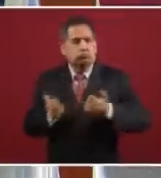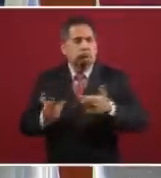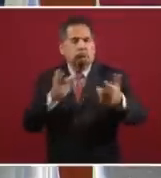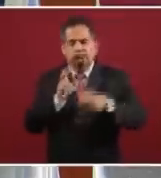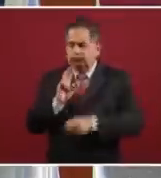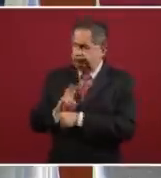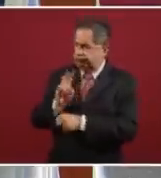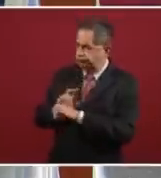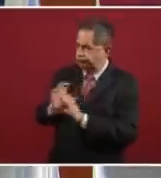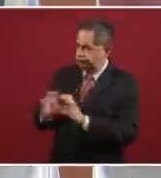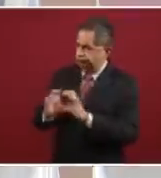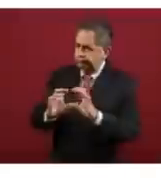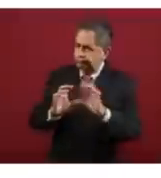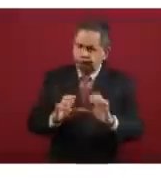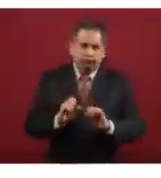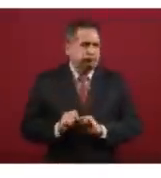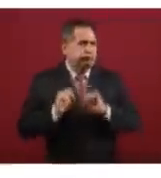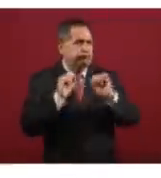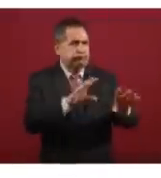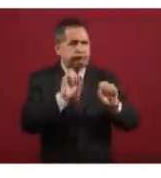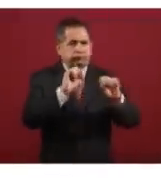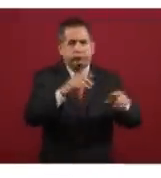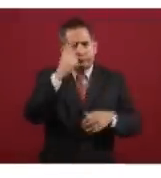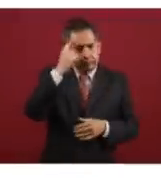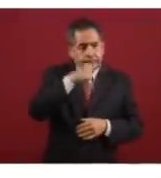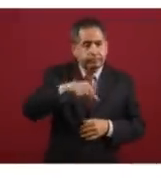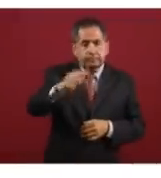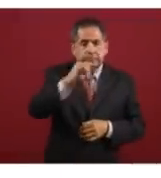pueda asegurarse que los campesinos